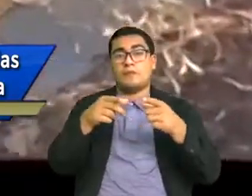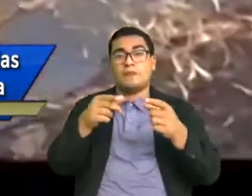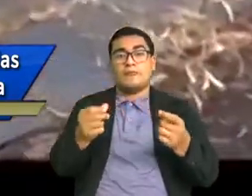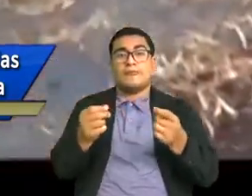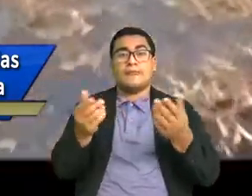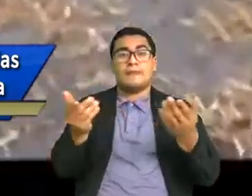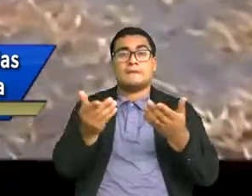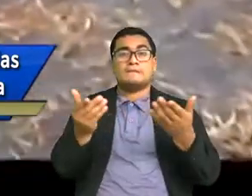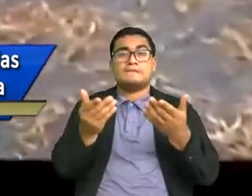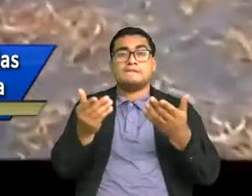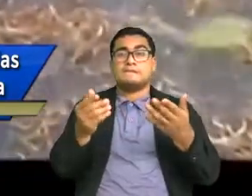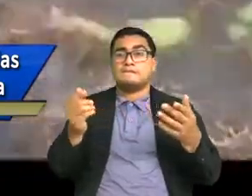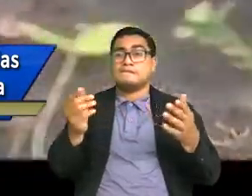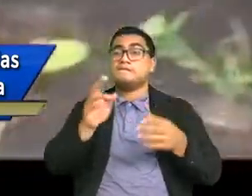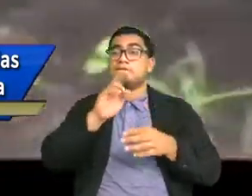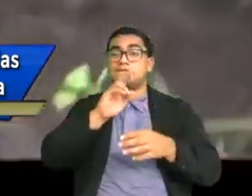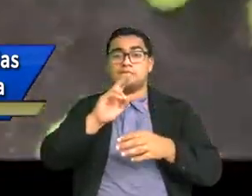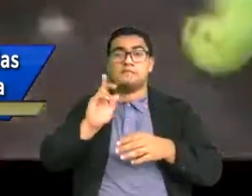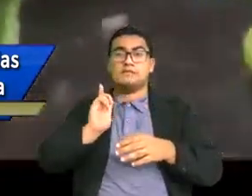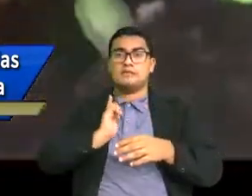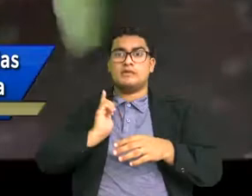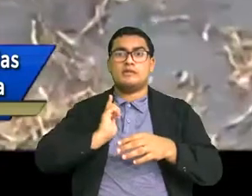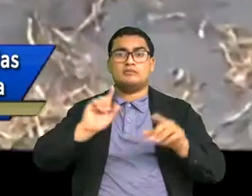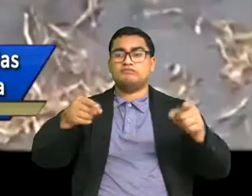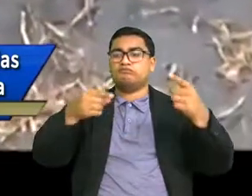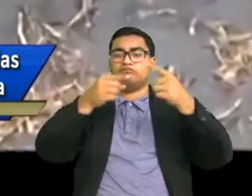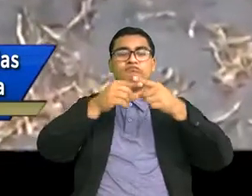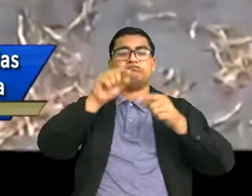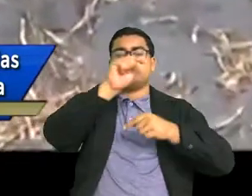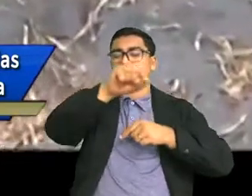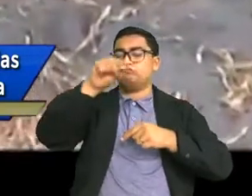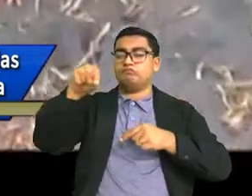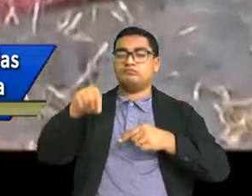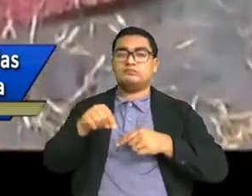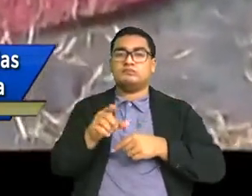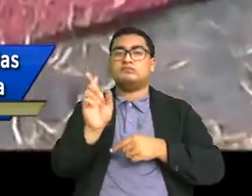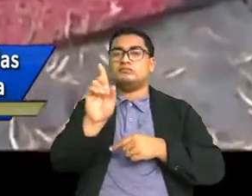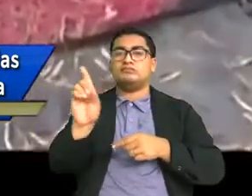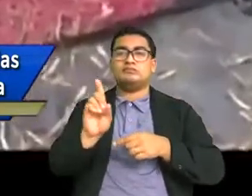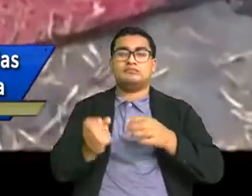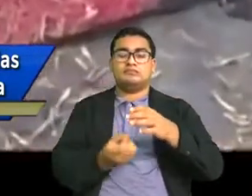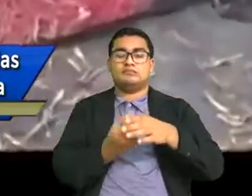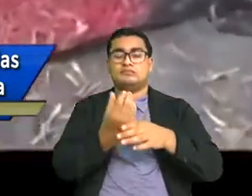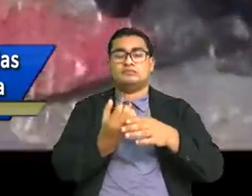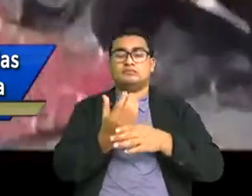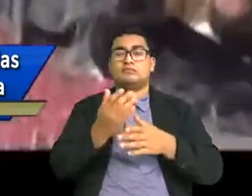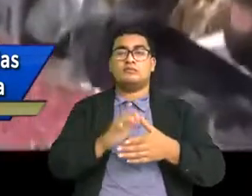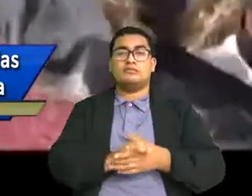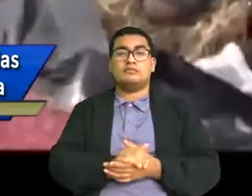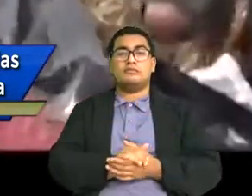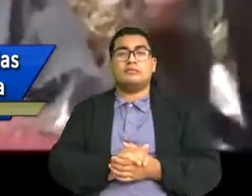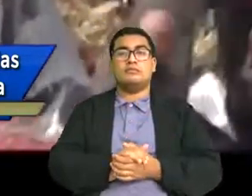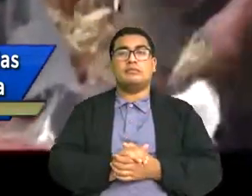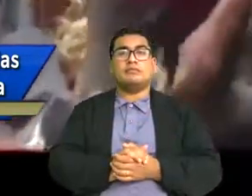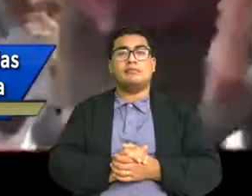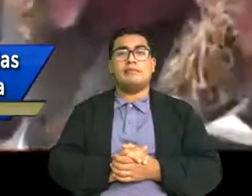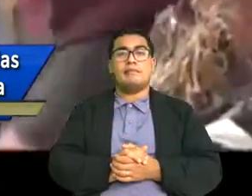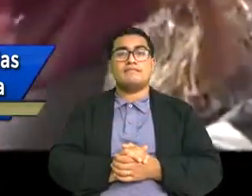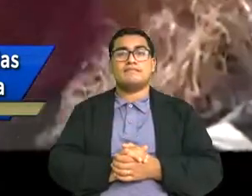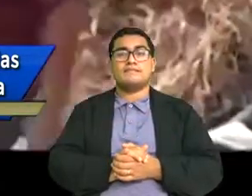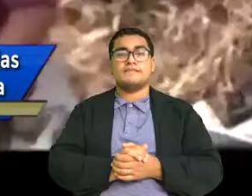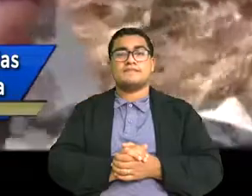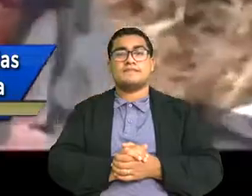tiene un mapa de distribución de la capital pues sigue tenemos un mapa de una zonificación verdad por rubro y por